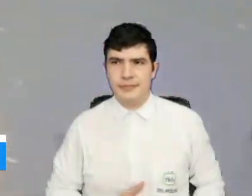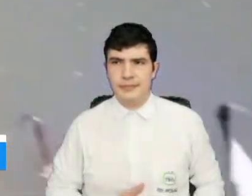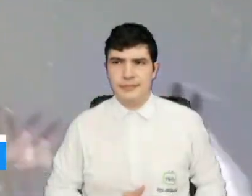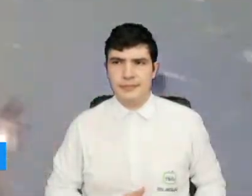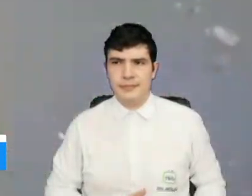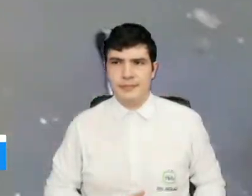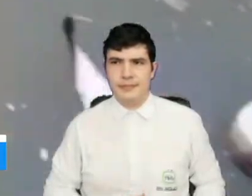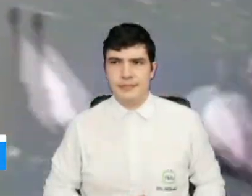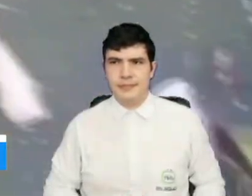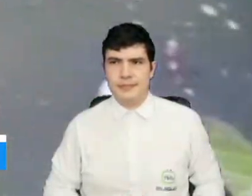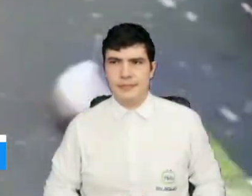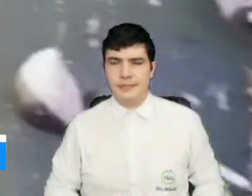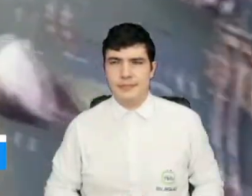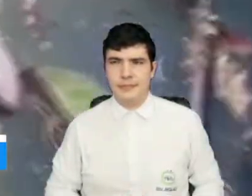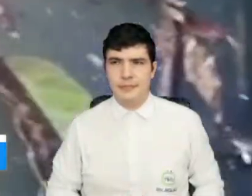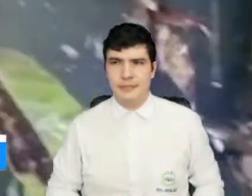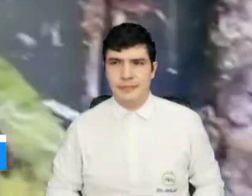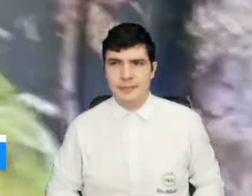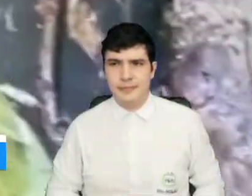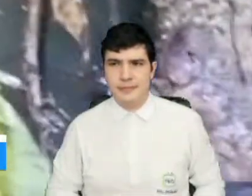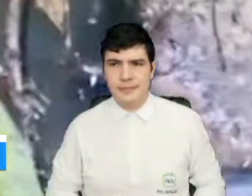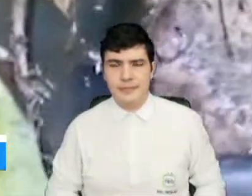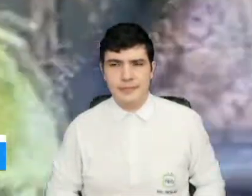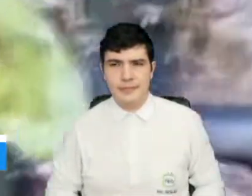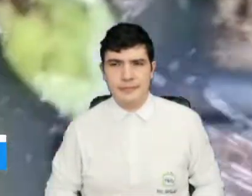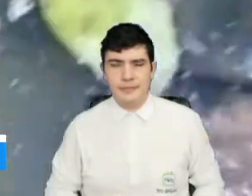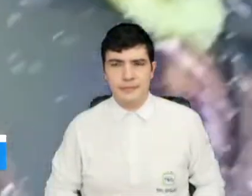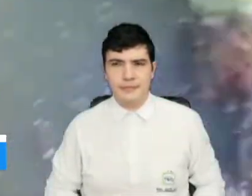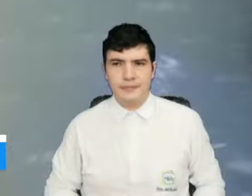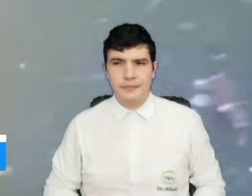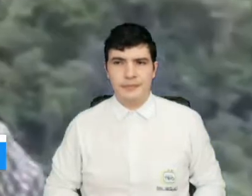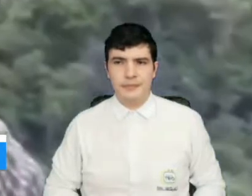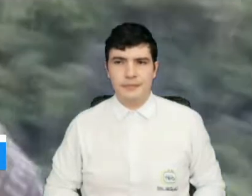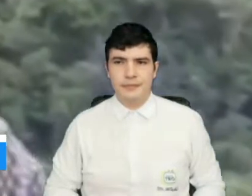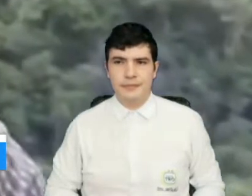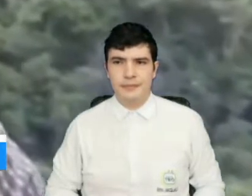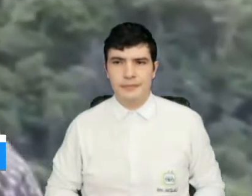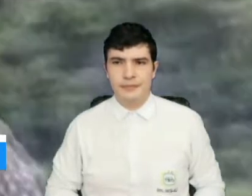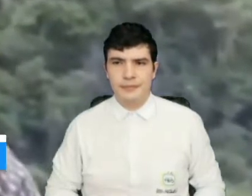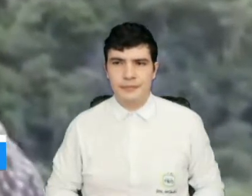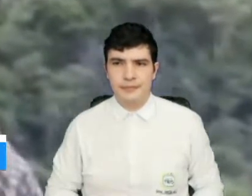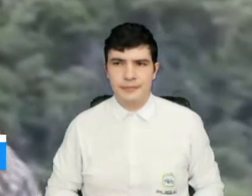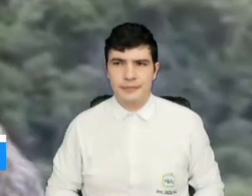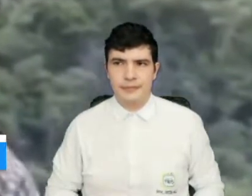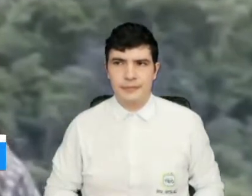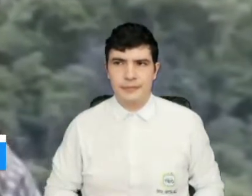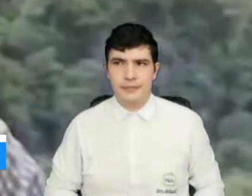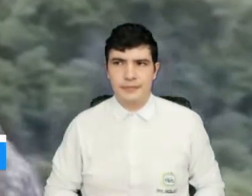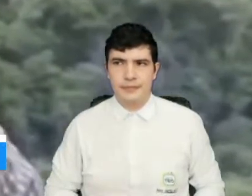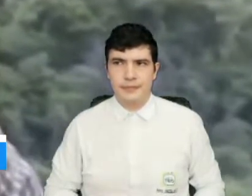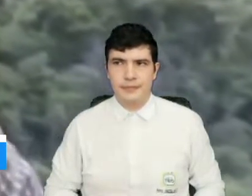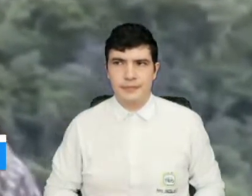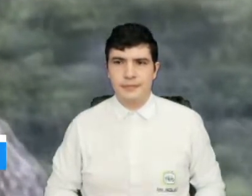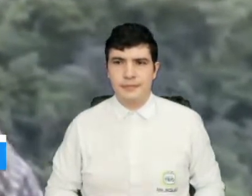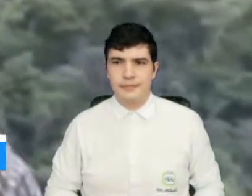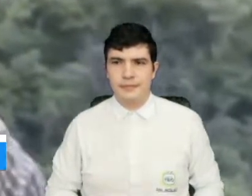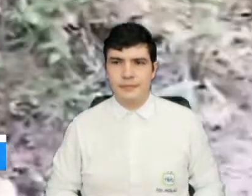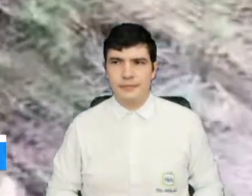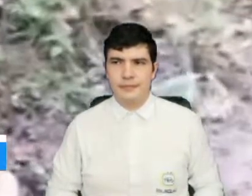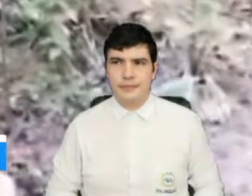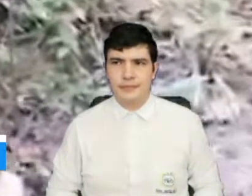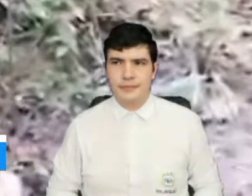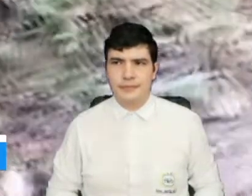donde captan el agua, las veredas El Salado, la vereda de Bocas y parte de la vereda del